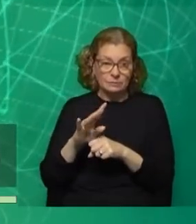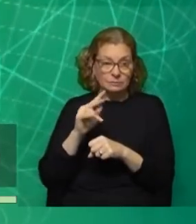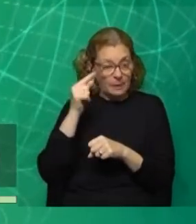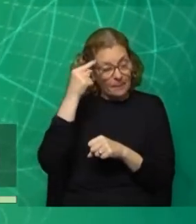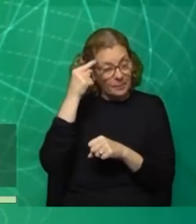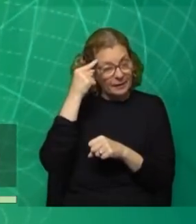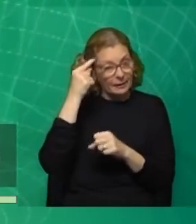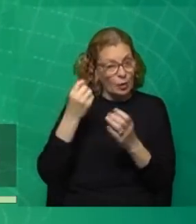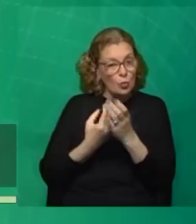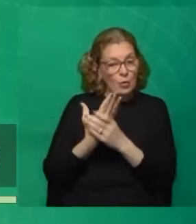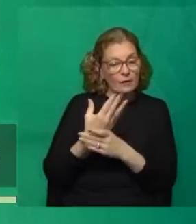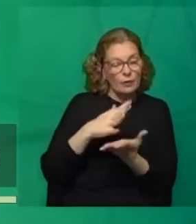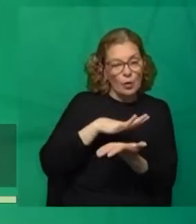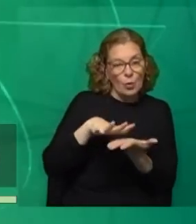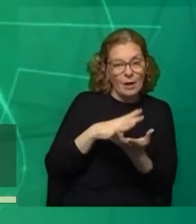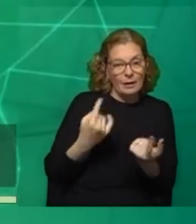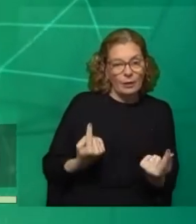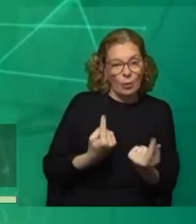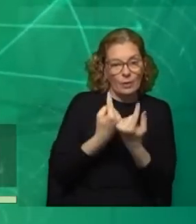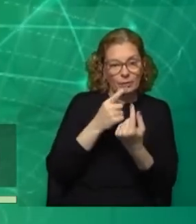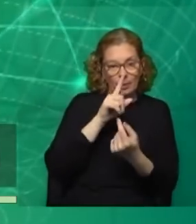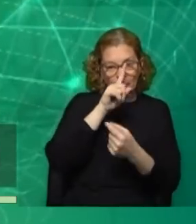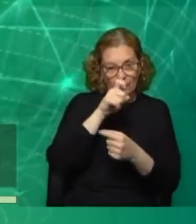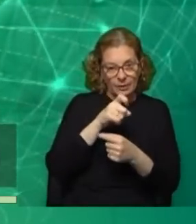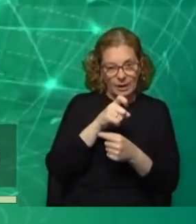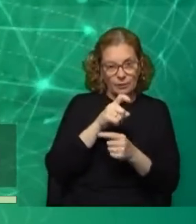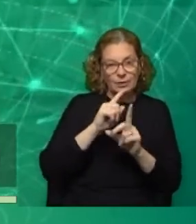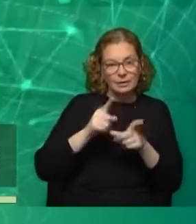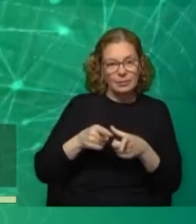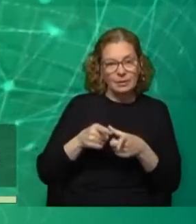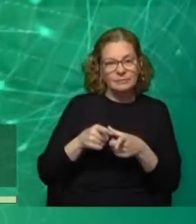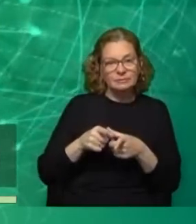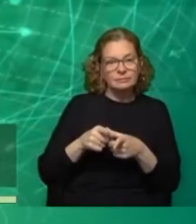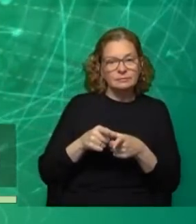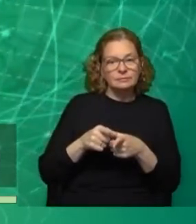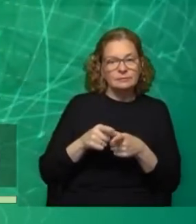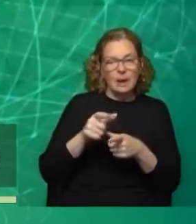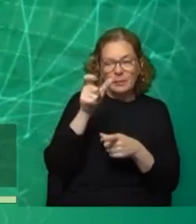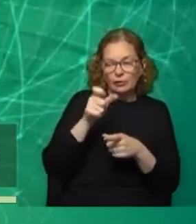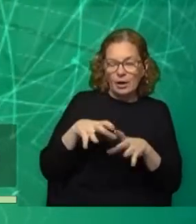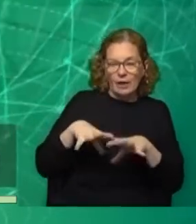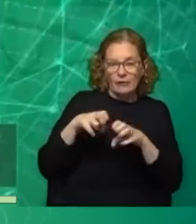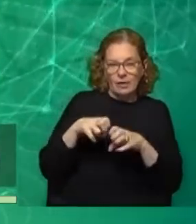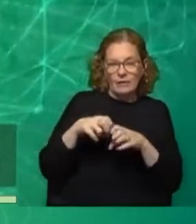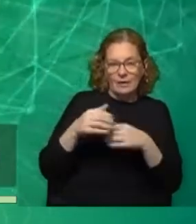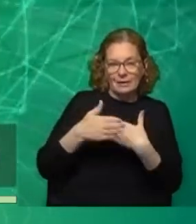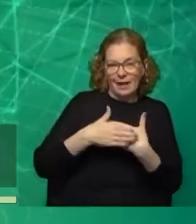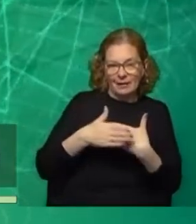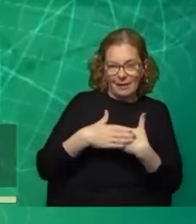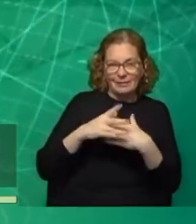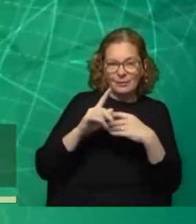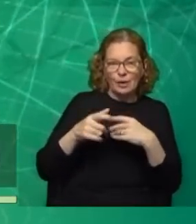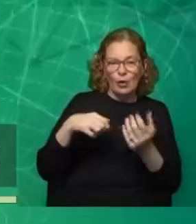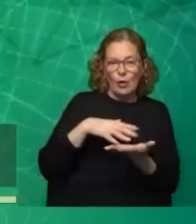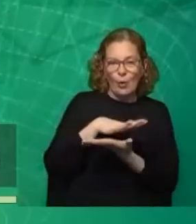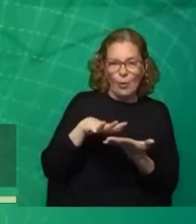a un nuevo espacio de encuentro para la montevianos y las montevillanas y particularmente para quienes habitan en sus proximidades en un